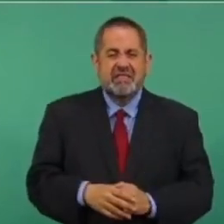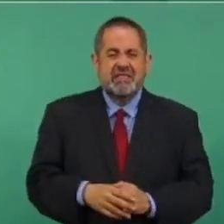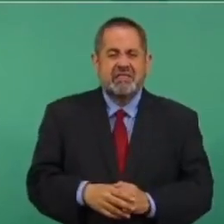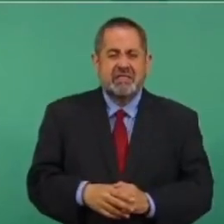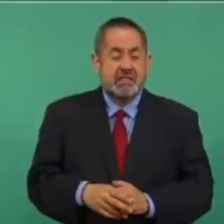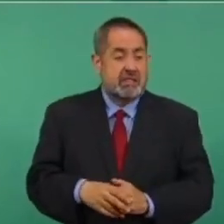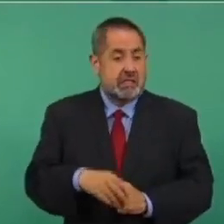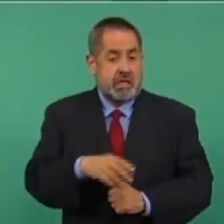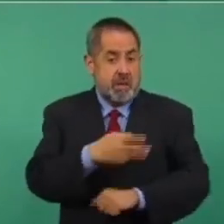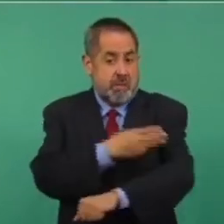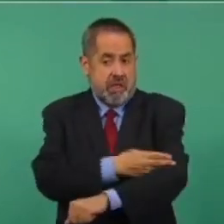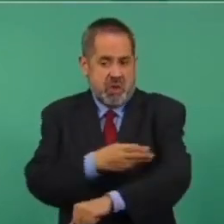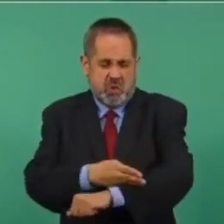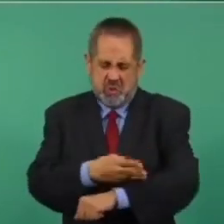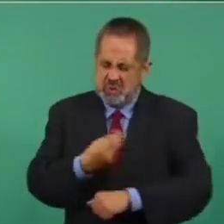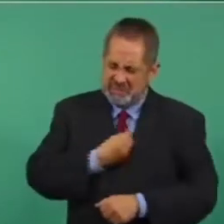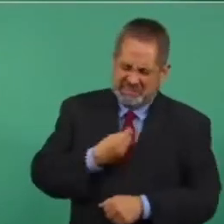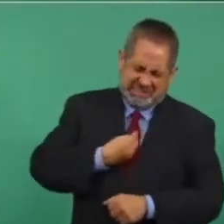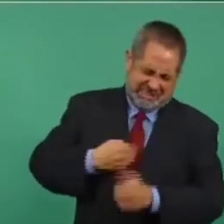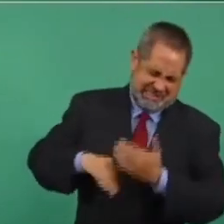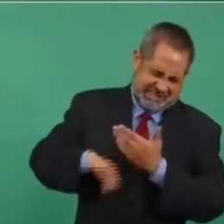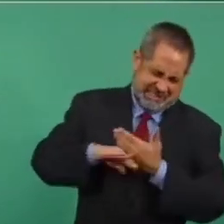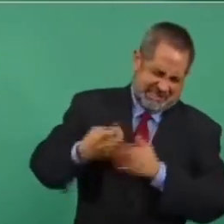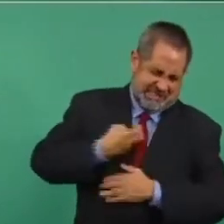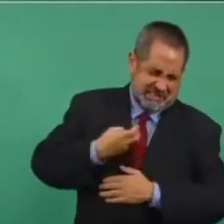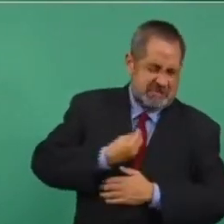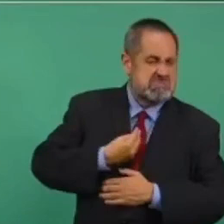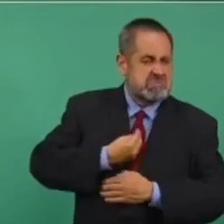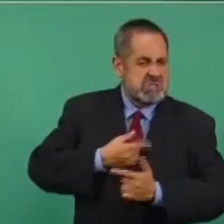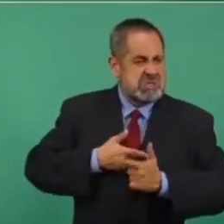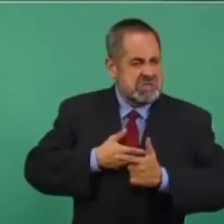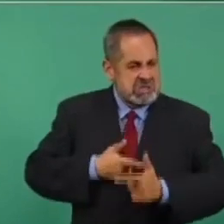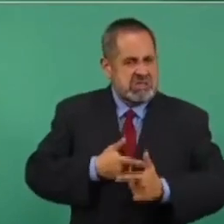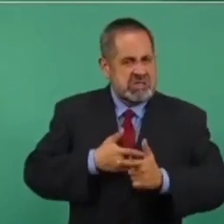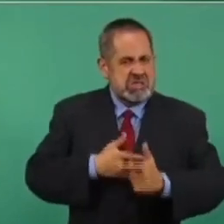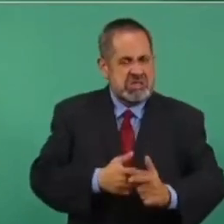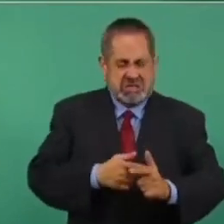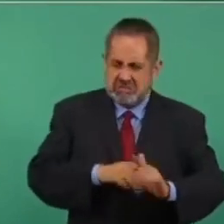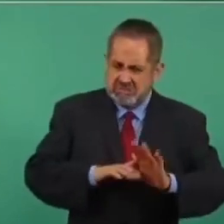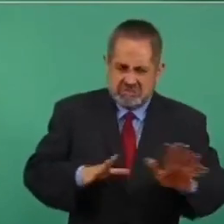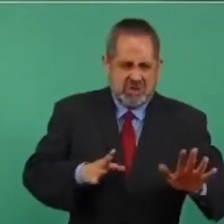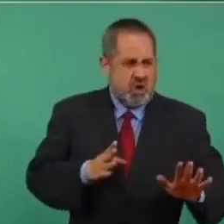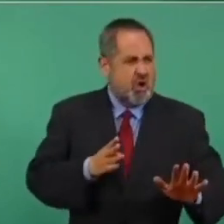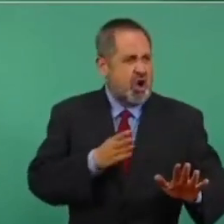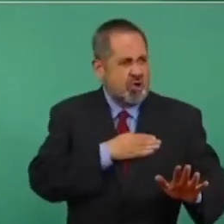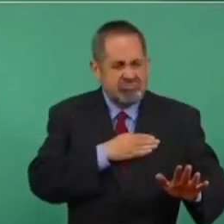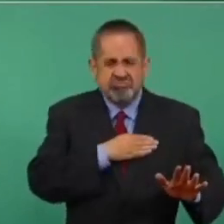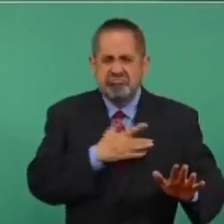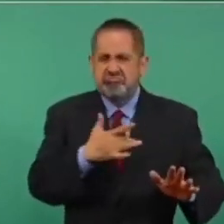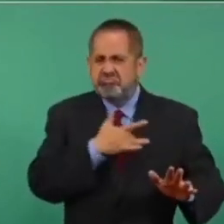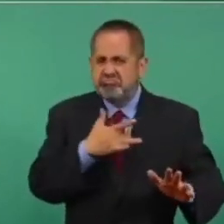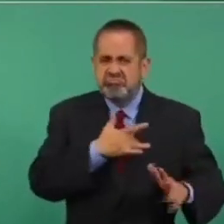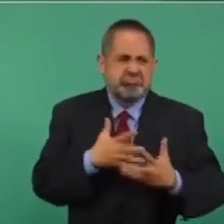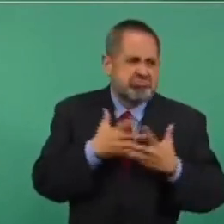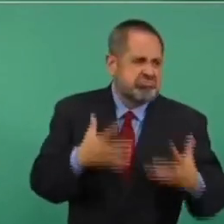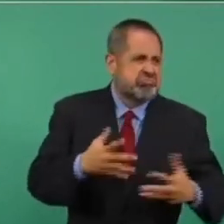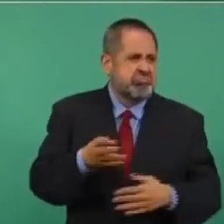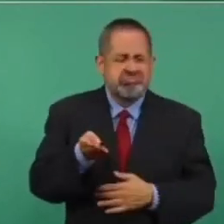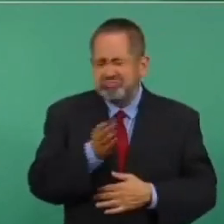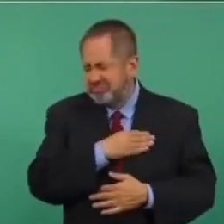y él resistiendo y actuando siempre de buena fe, porque era un hombre